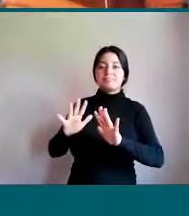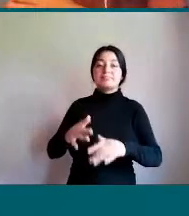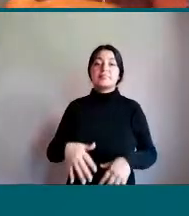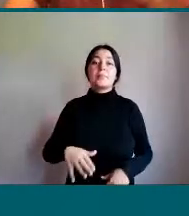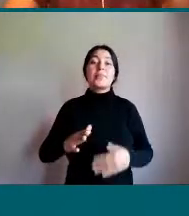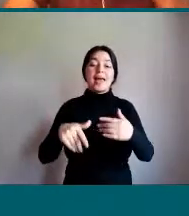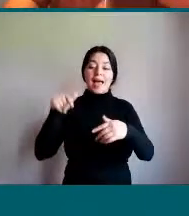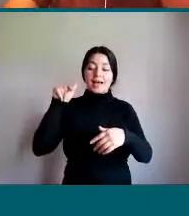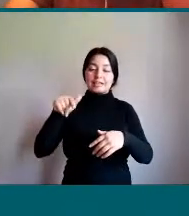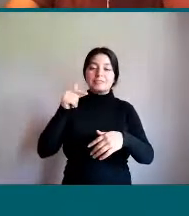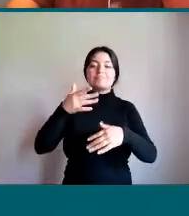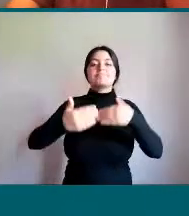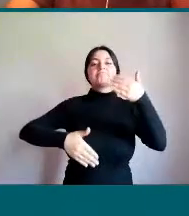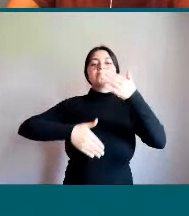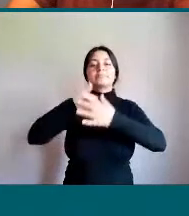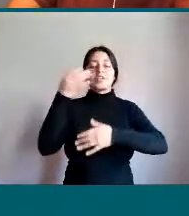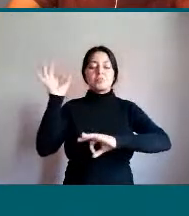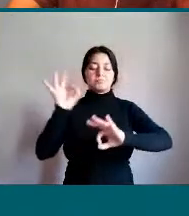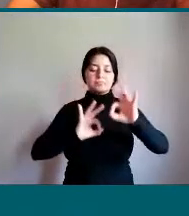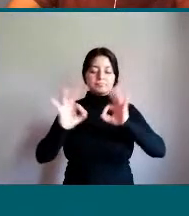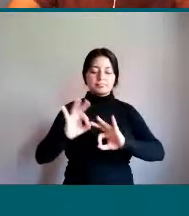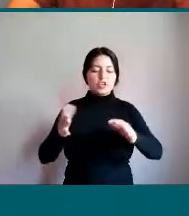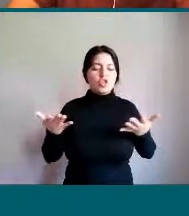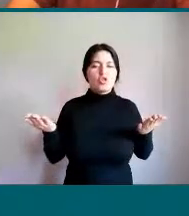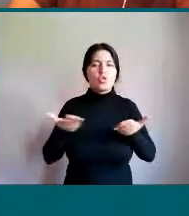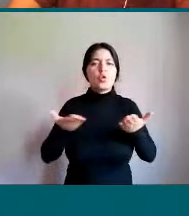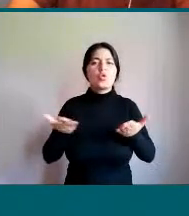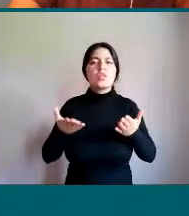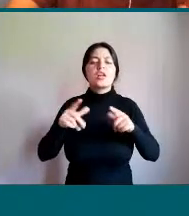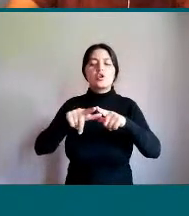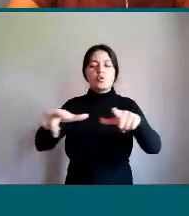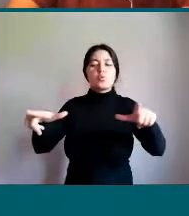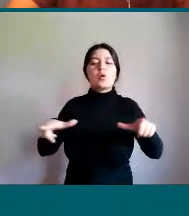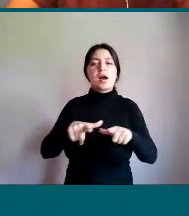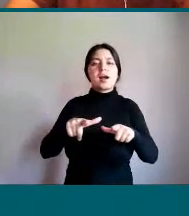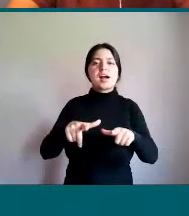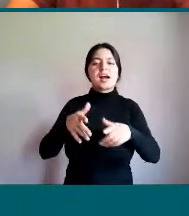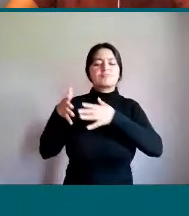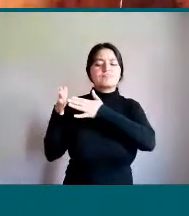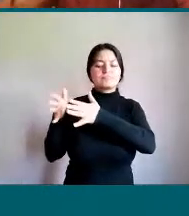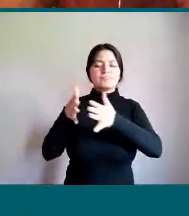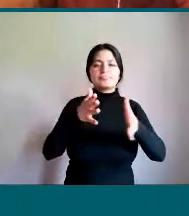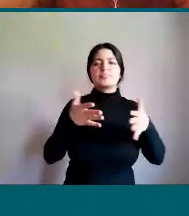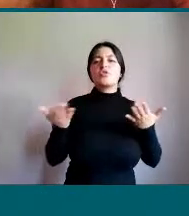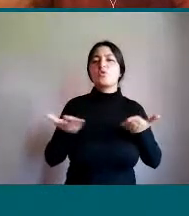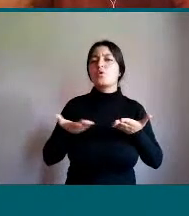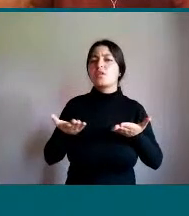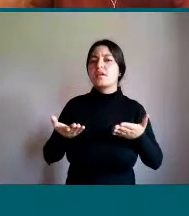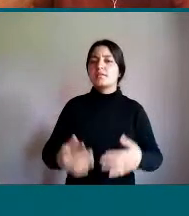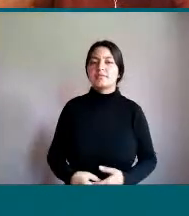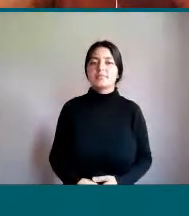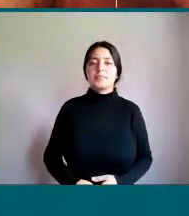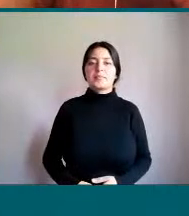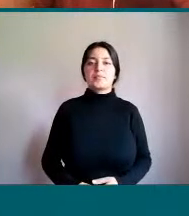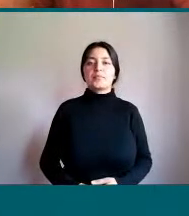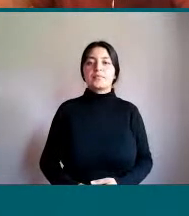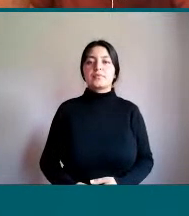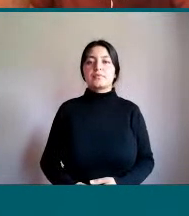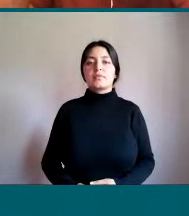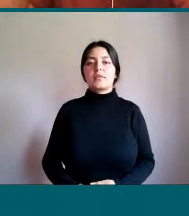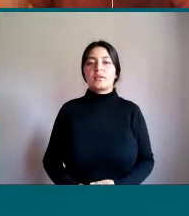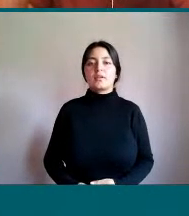mi contexto. ¿Dónde se va a realizar la acción? ¿Vale? Y aquí ya con el dónde también me dará un montón de pistas de